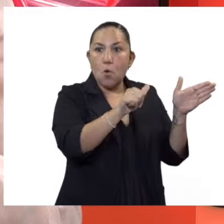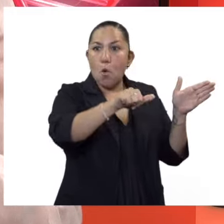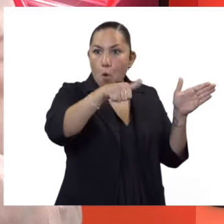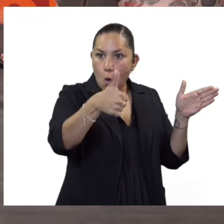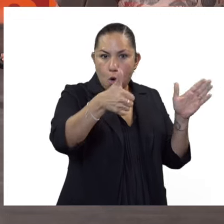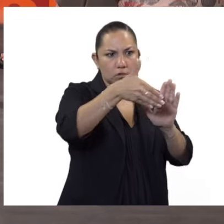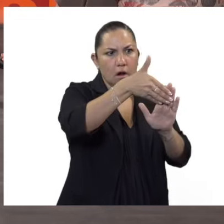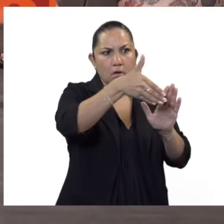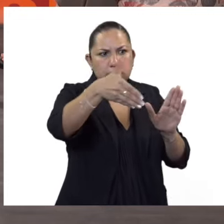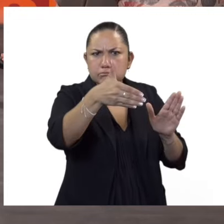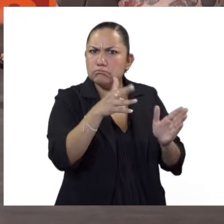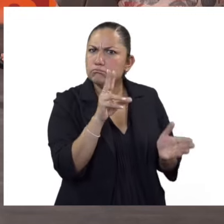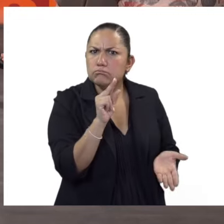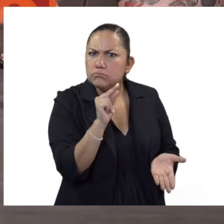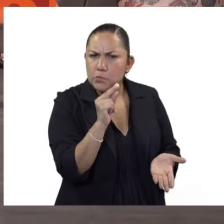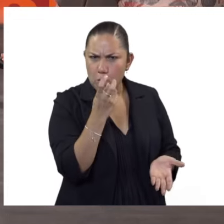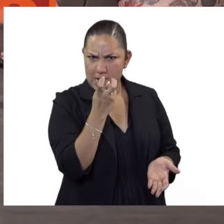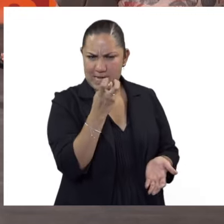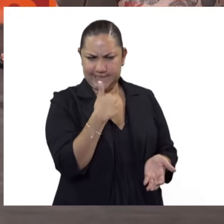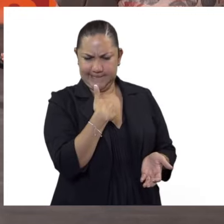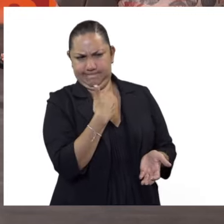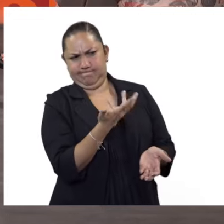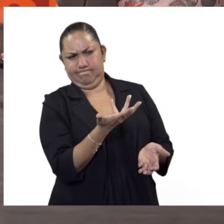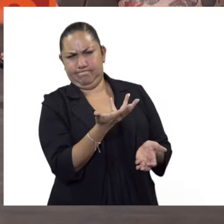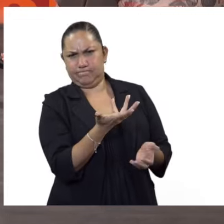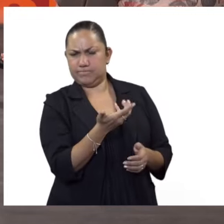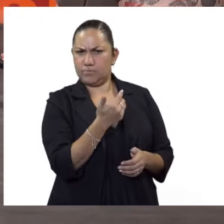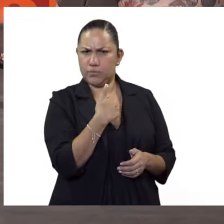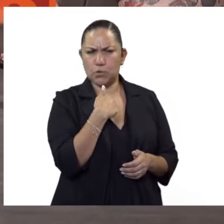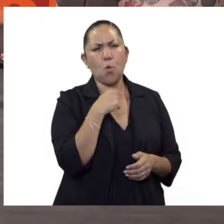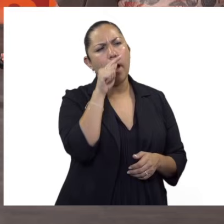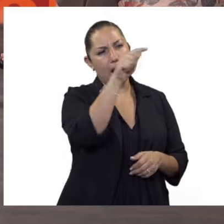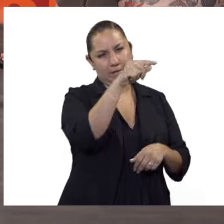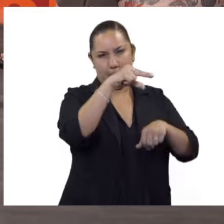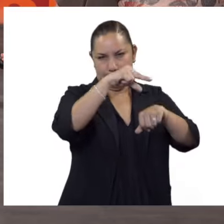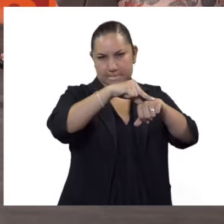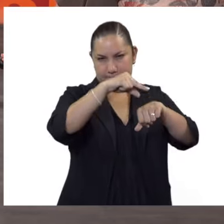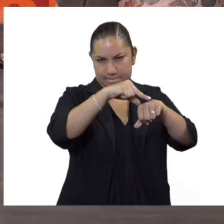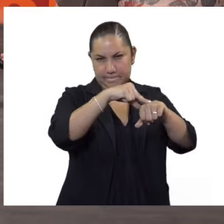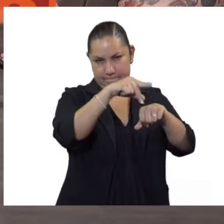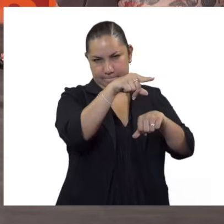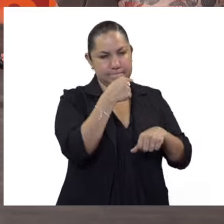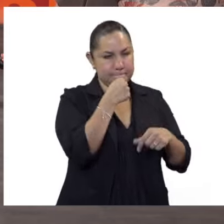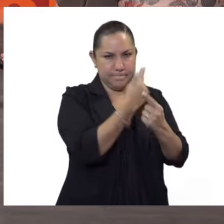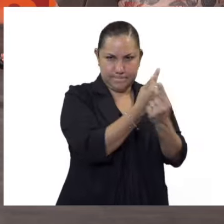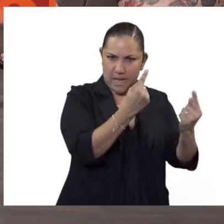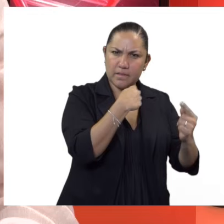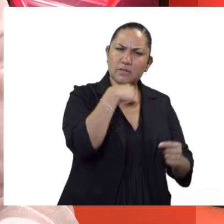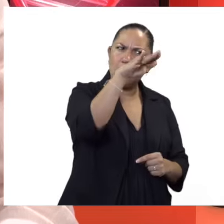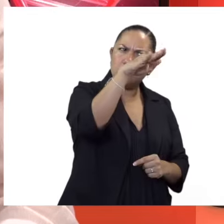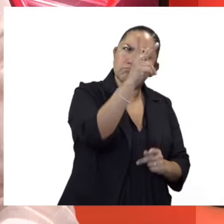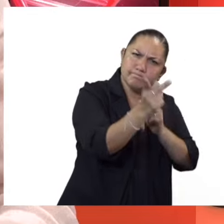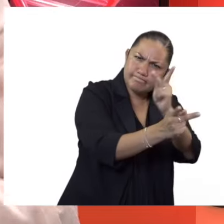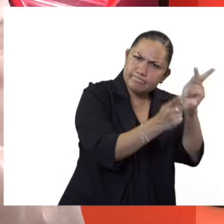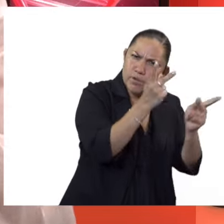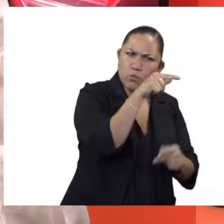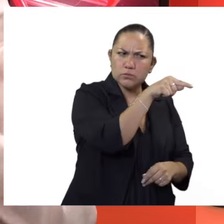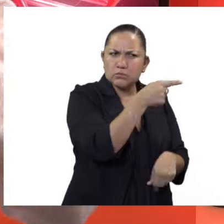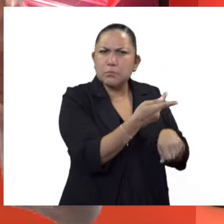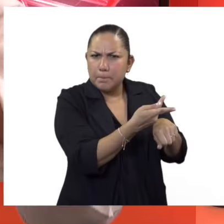otra parte entonces me pregunté qué qué pasaría le pregunté al pediatra en la siguiente consulta